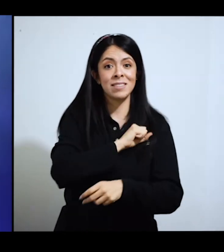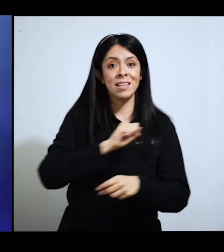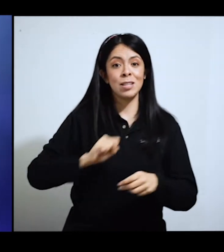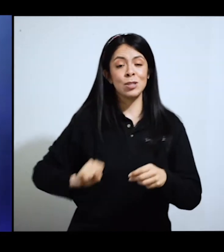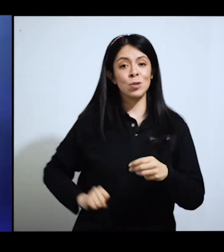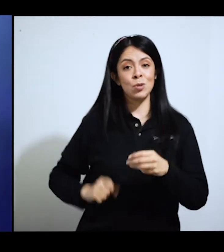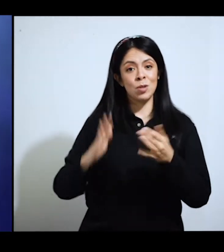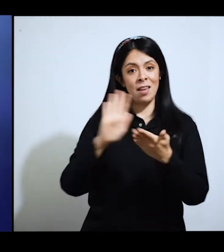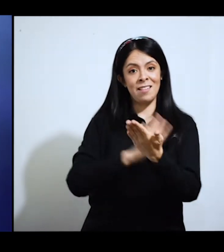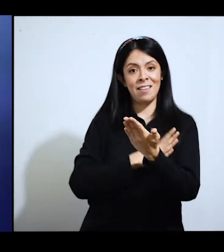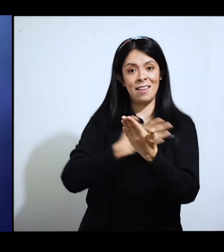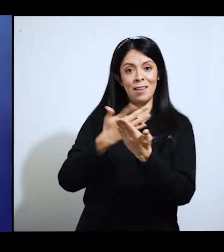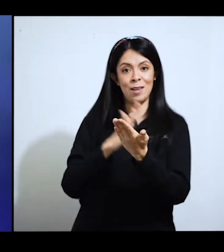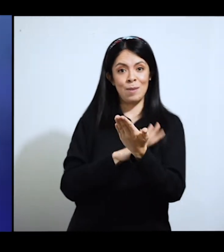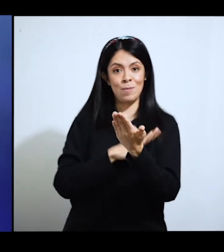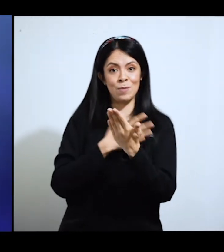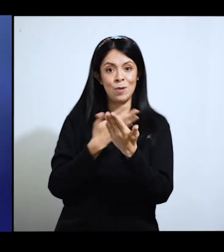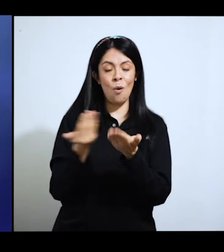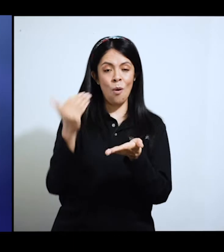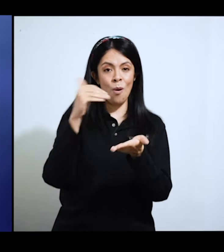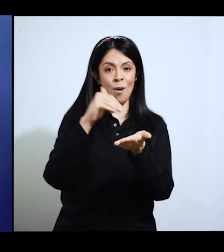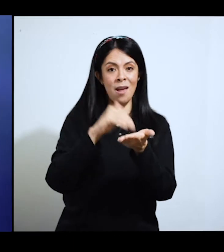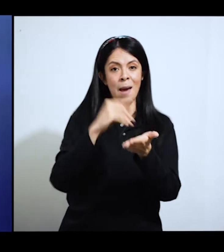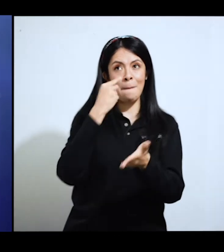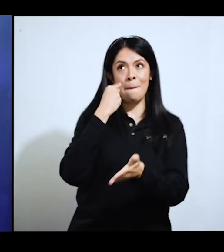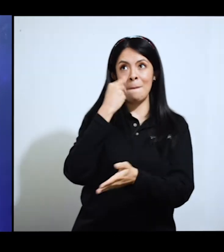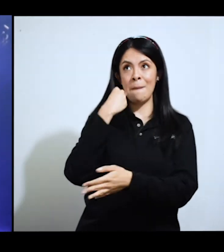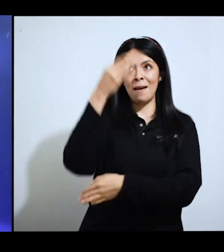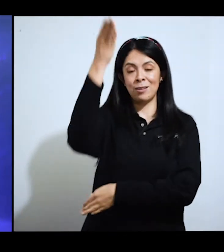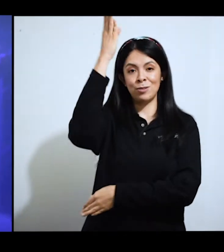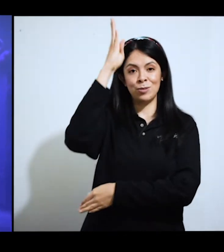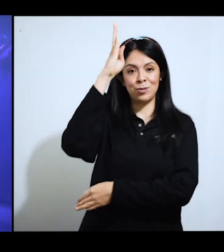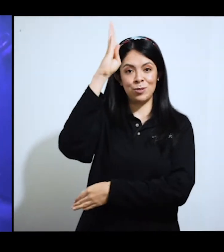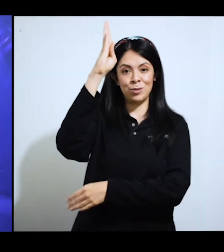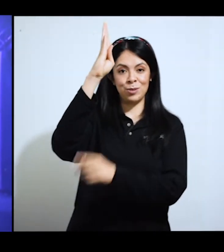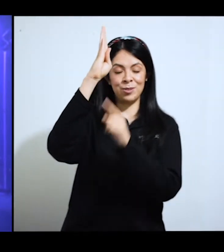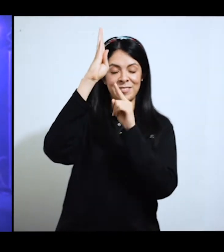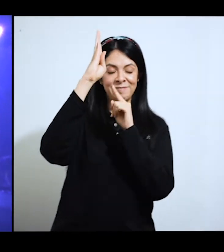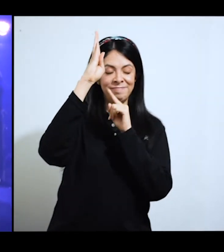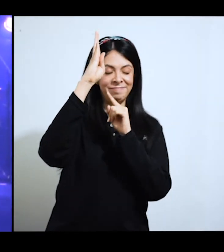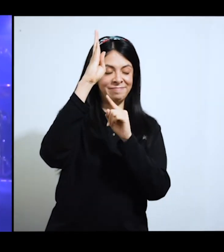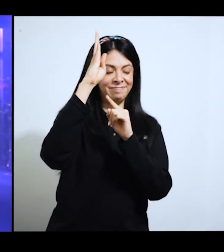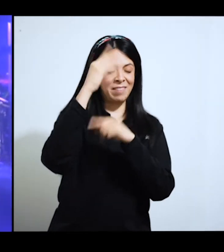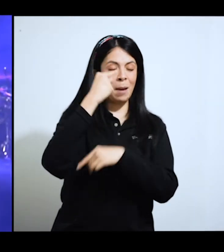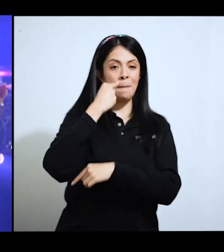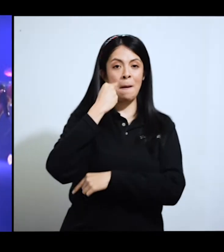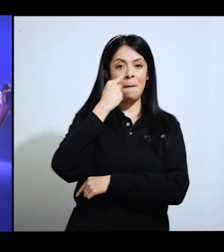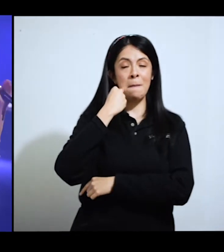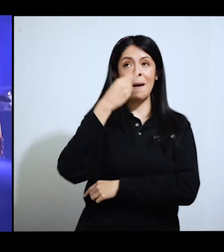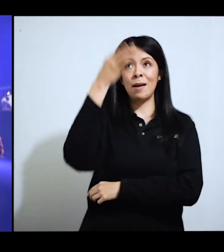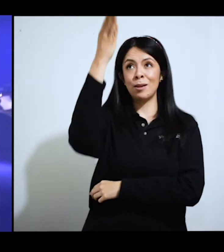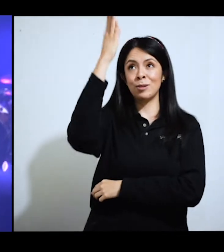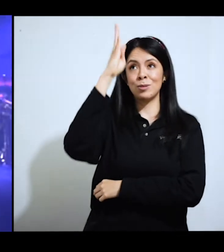por eso, Señor, que hoy cantamos una vez más Abba Padre,